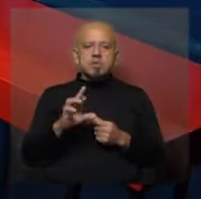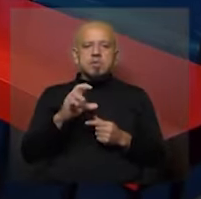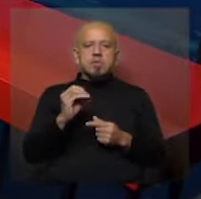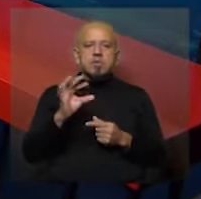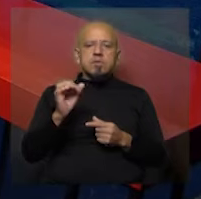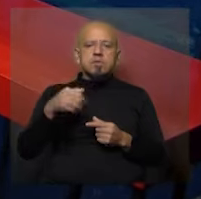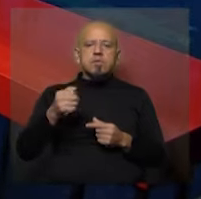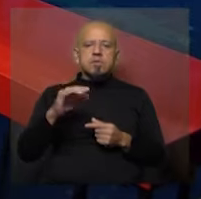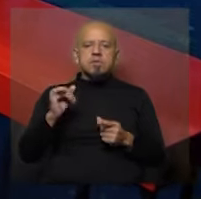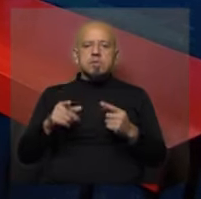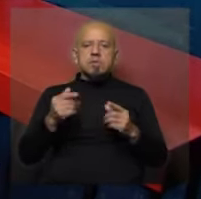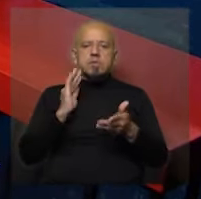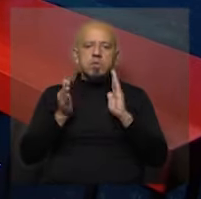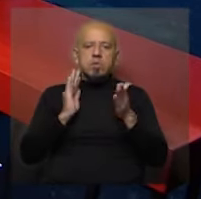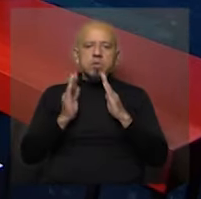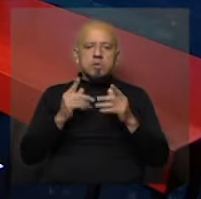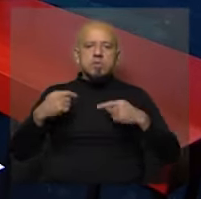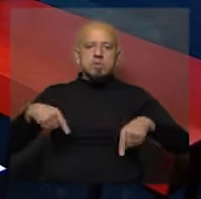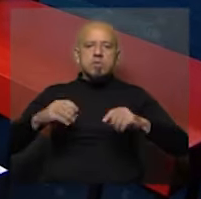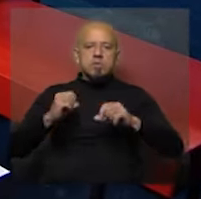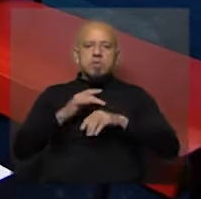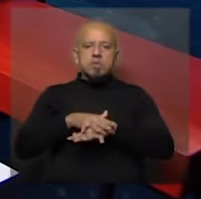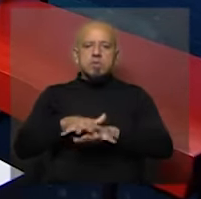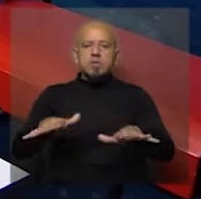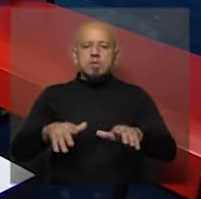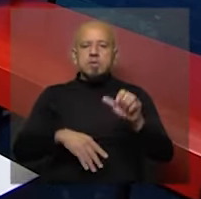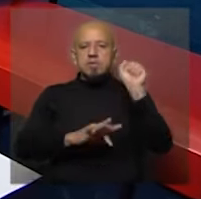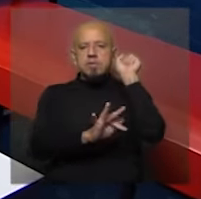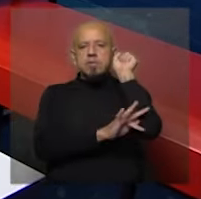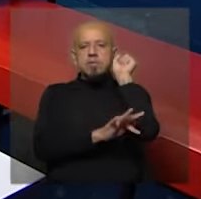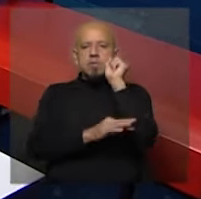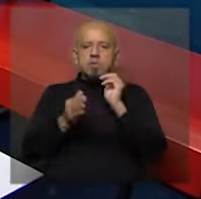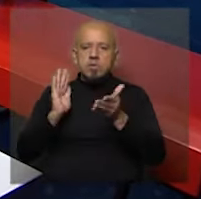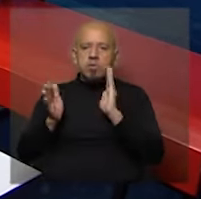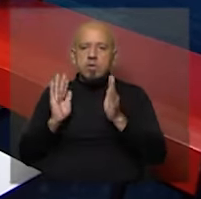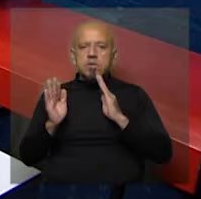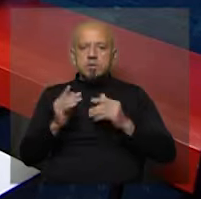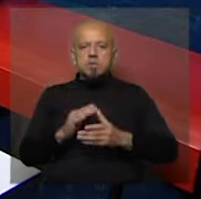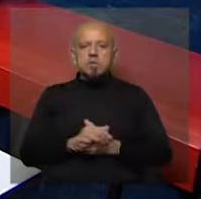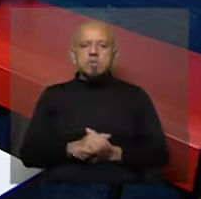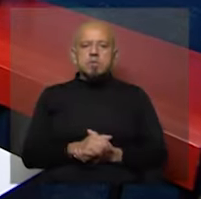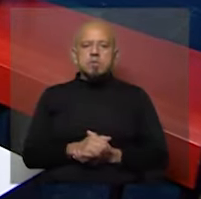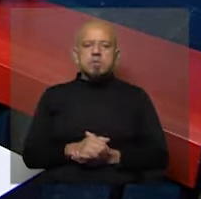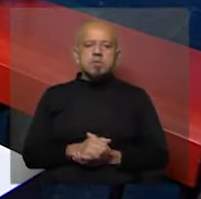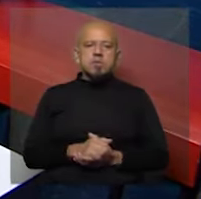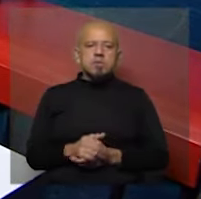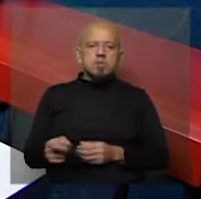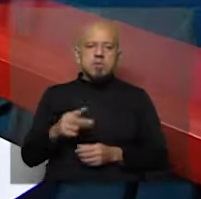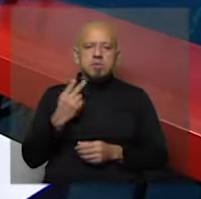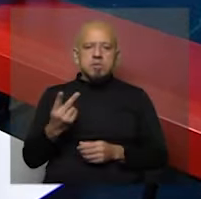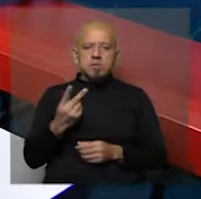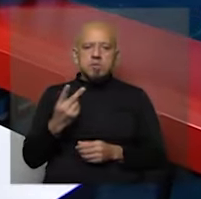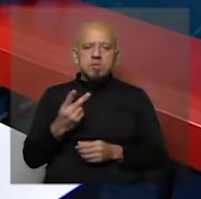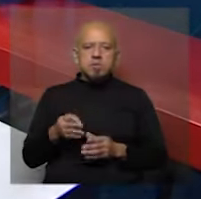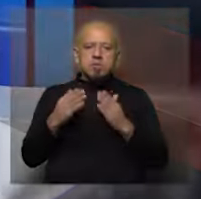rottin doctora abogada integrante de la red feminista no de abogad feministas aquí gracias por acompañarnos Cómo están gracias a usted a las dos les pregunto lo mismo que conversaba